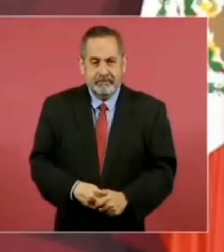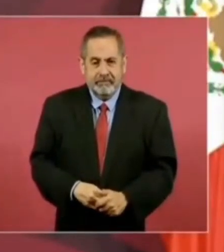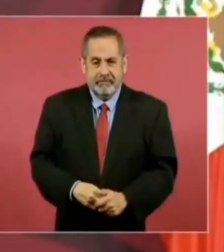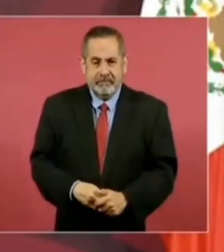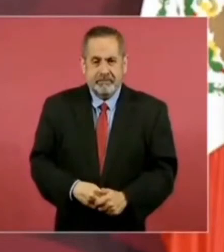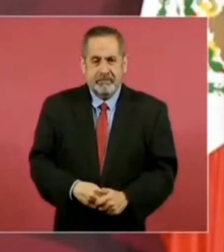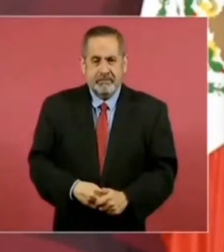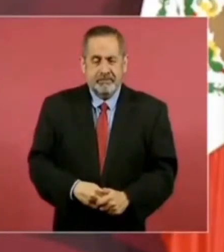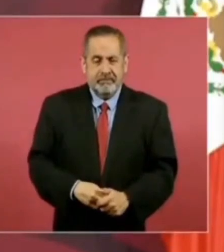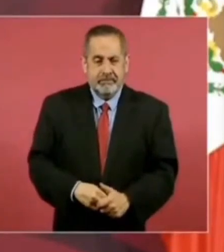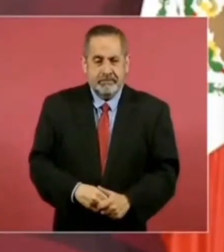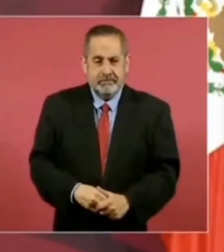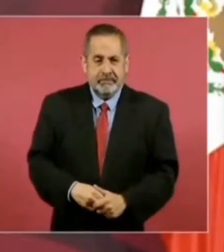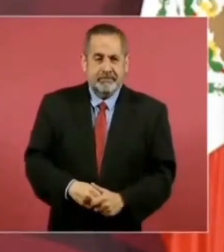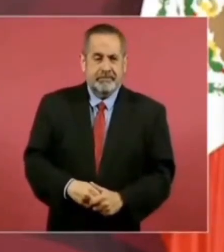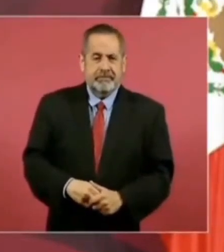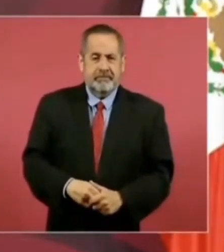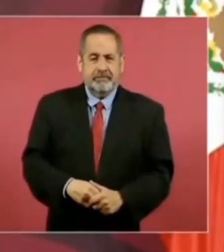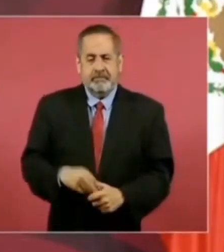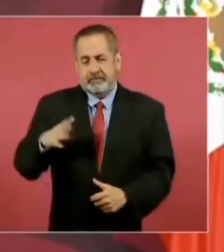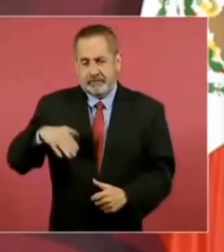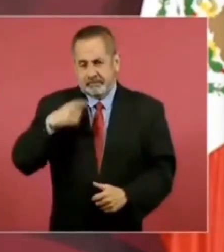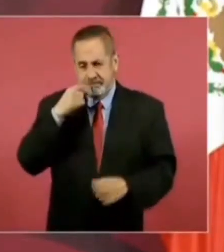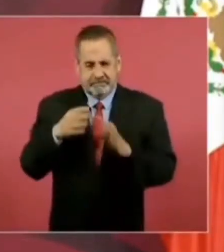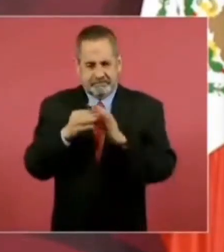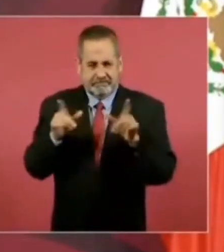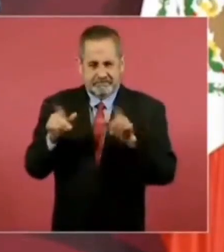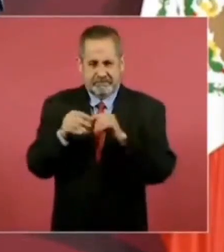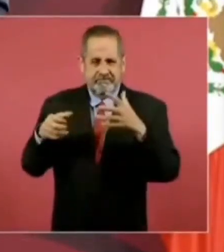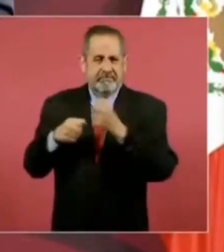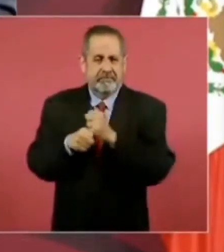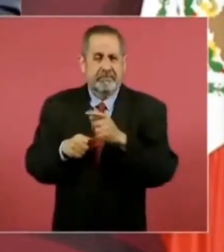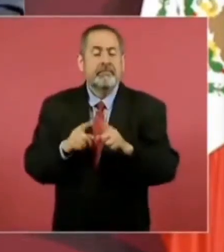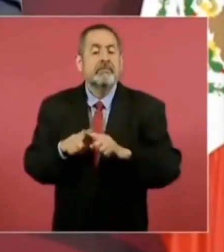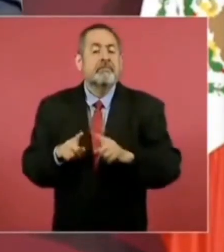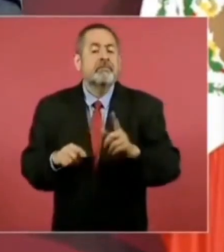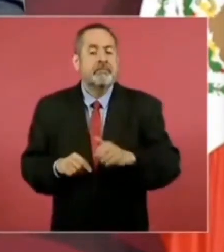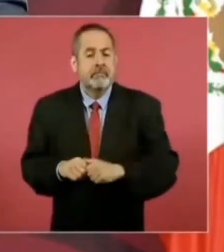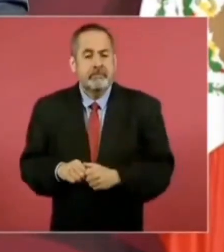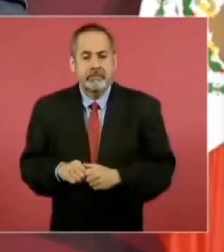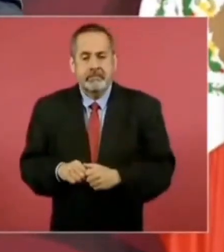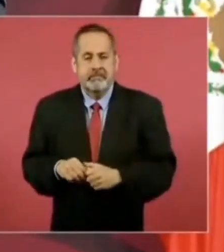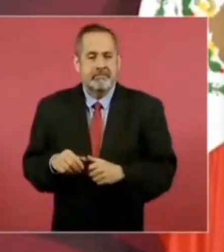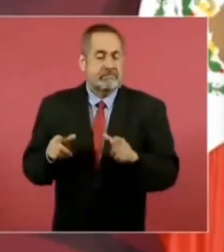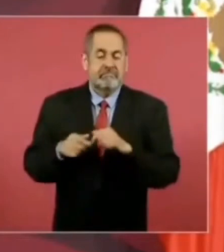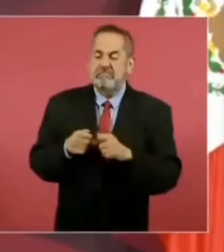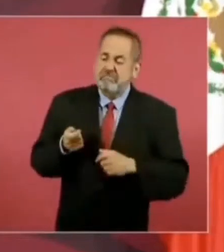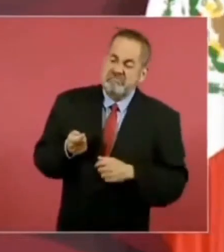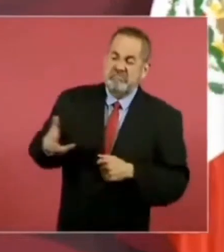todo esto que se sintetiza en que le digan a alguien naco,